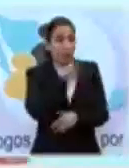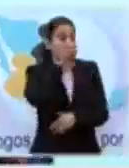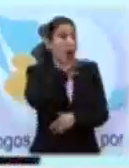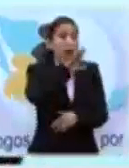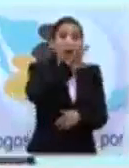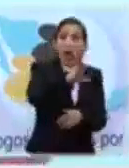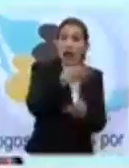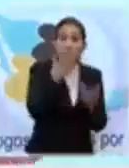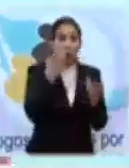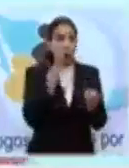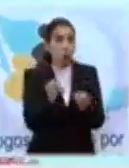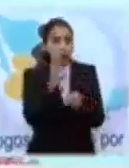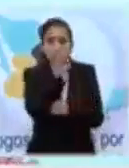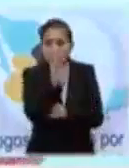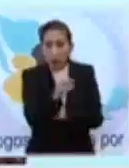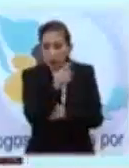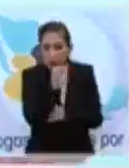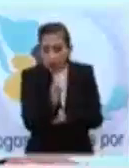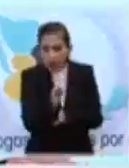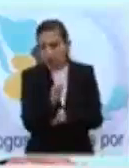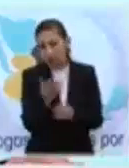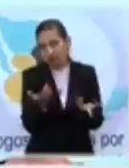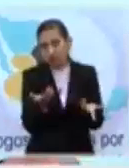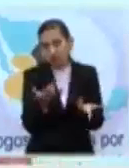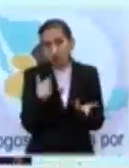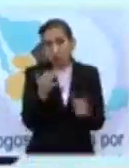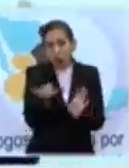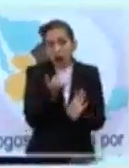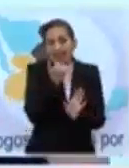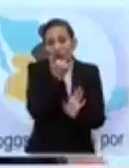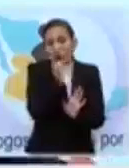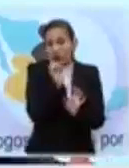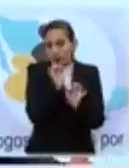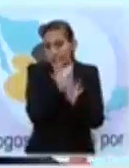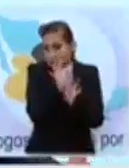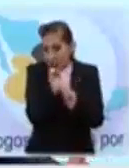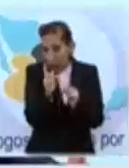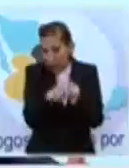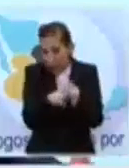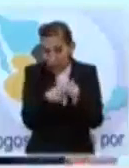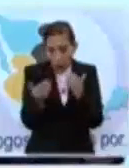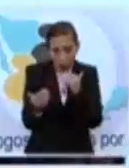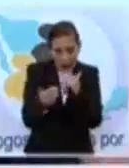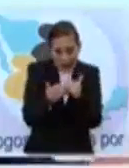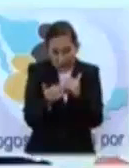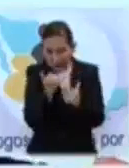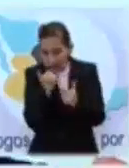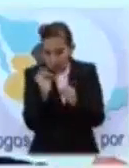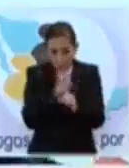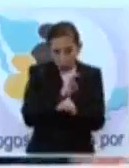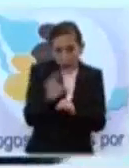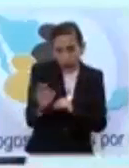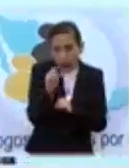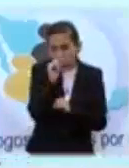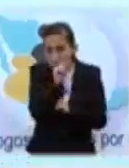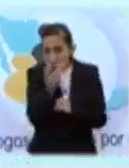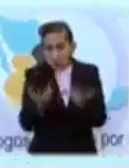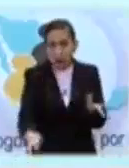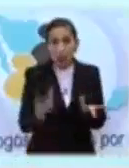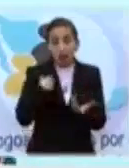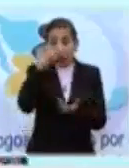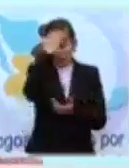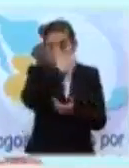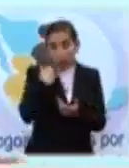efecto 100% de las veces. Al haber un margen de error, si se impone como condición que un resultado de la evaluación tiene